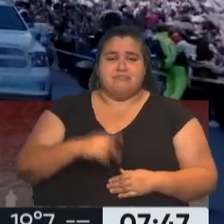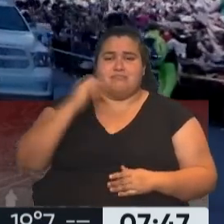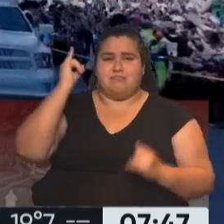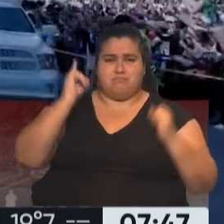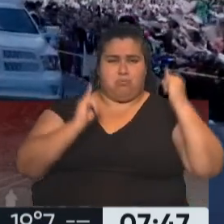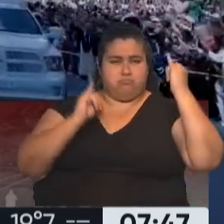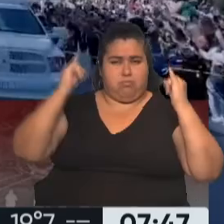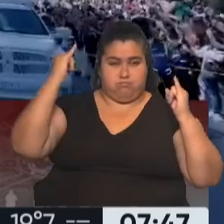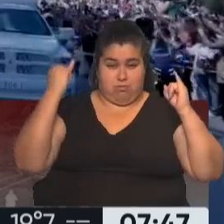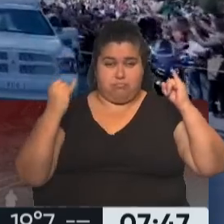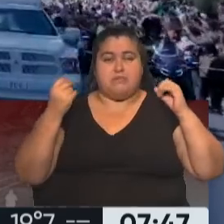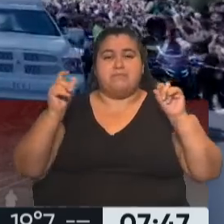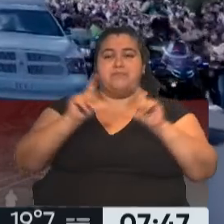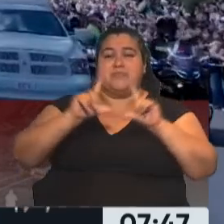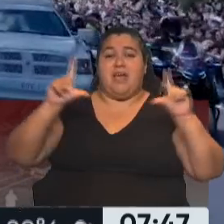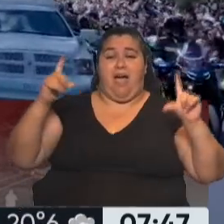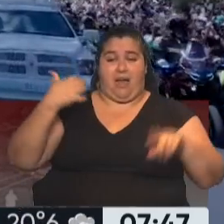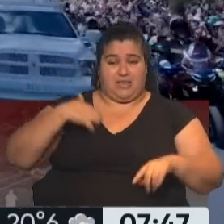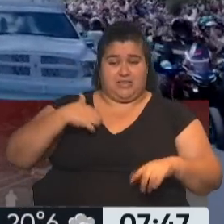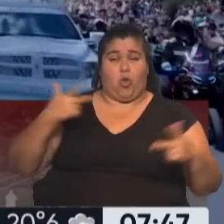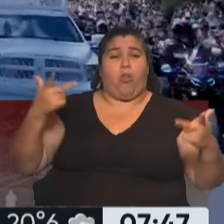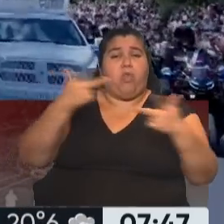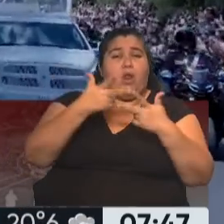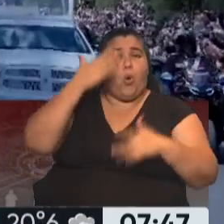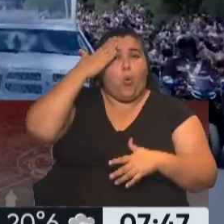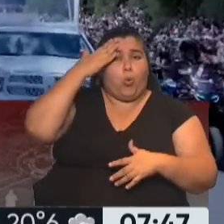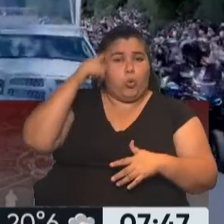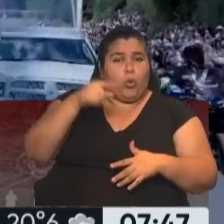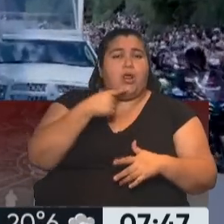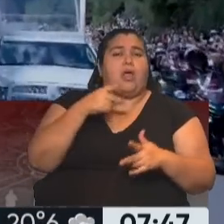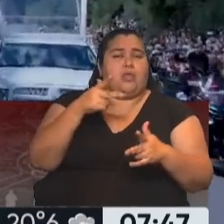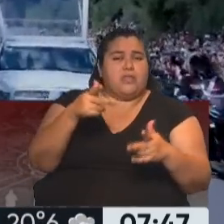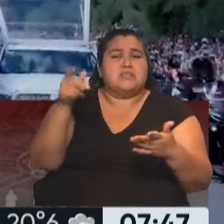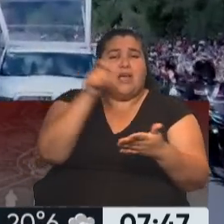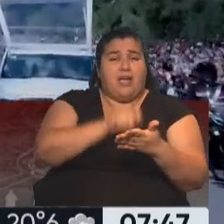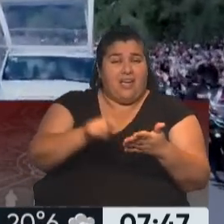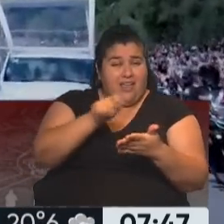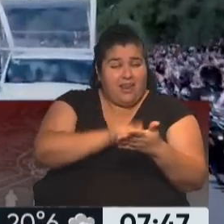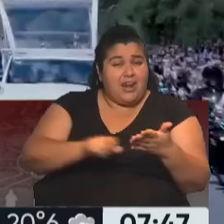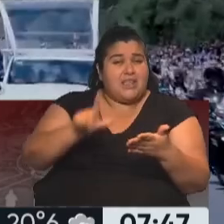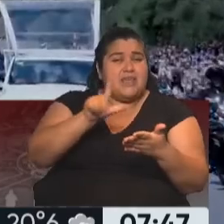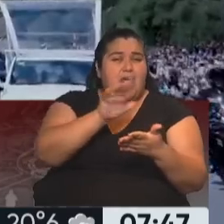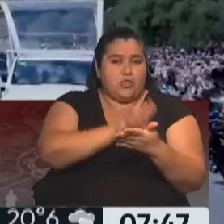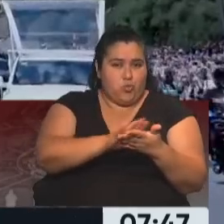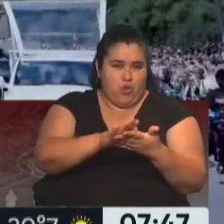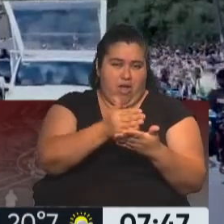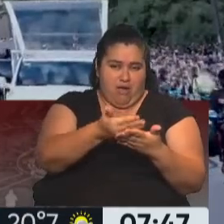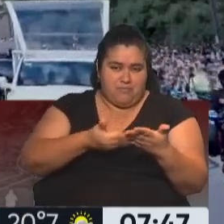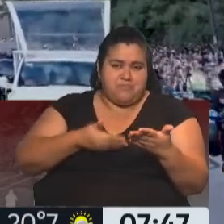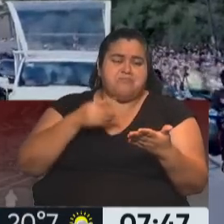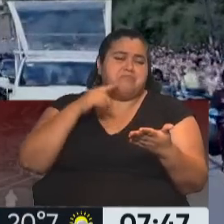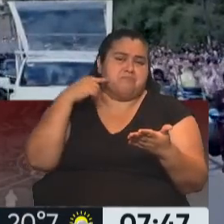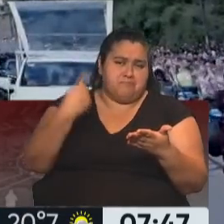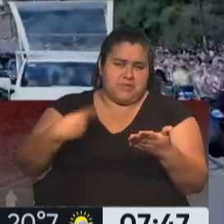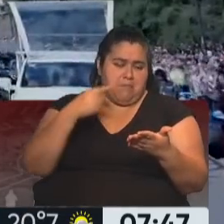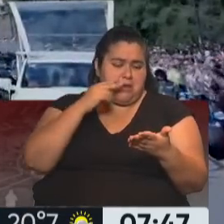Uno de los portales es un portal argentino, Diario de Cultura. Diario de Cultura habla de la literatura que él consumía, que leía